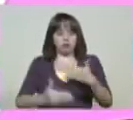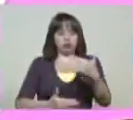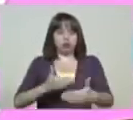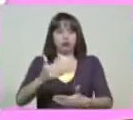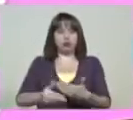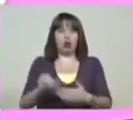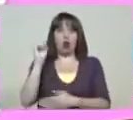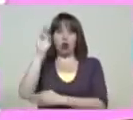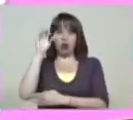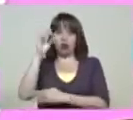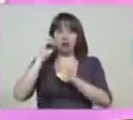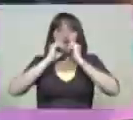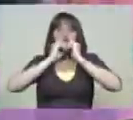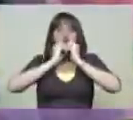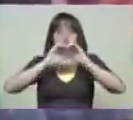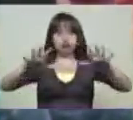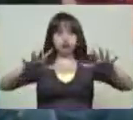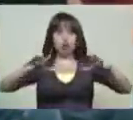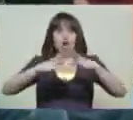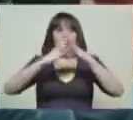Infórmenle a todas las VC,